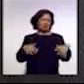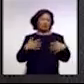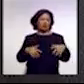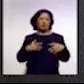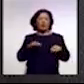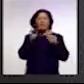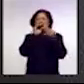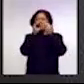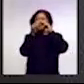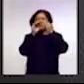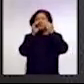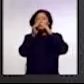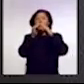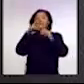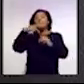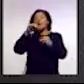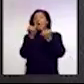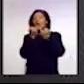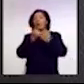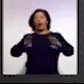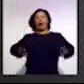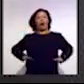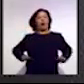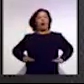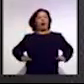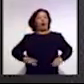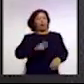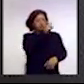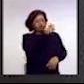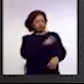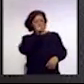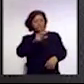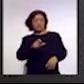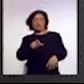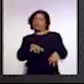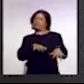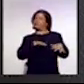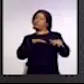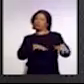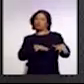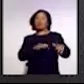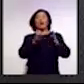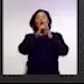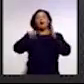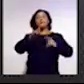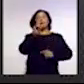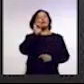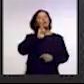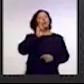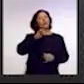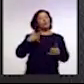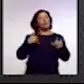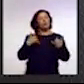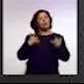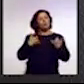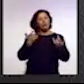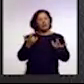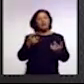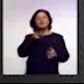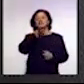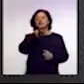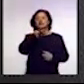además tienen cualidades algunos de ellos realmente impresionantes claro por ejemplo una jovencita de 18 años